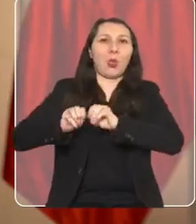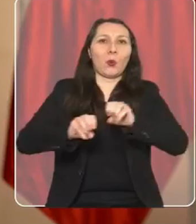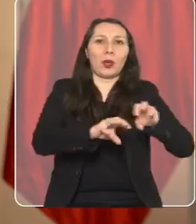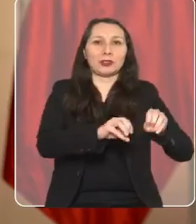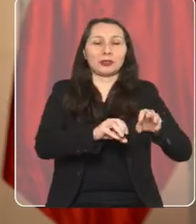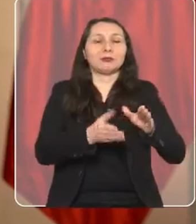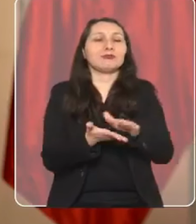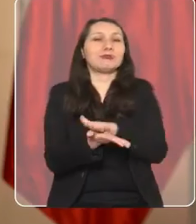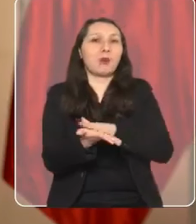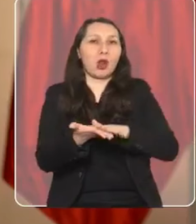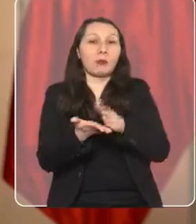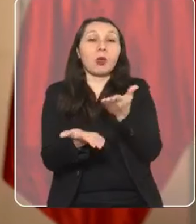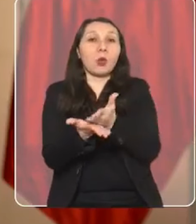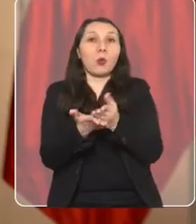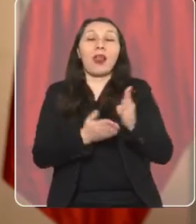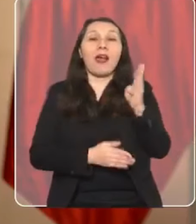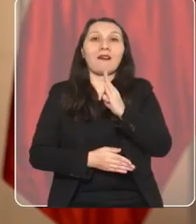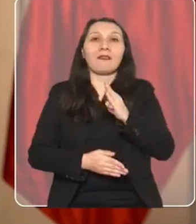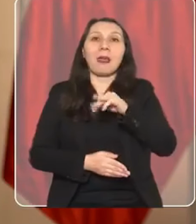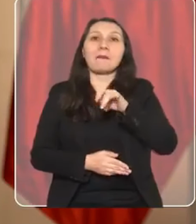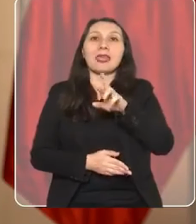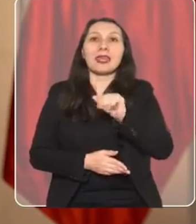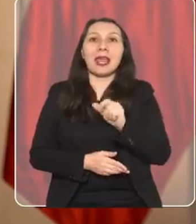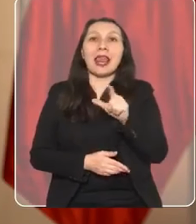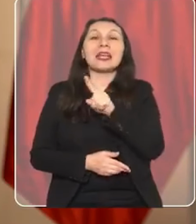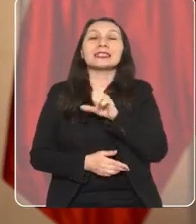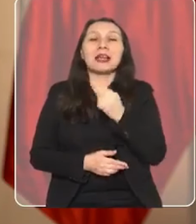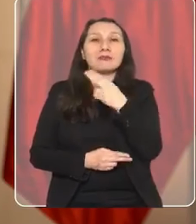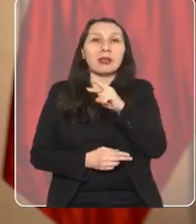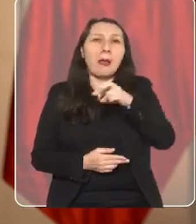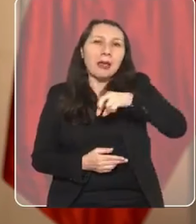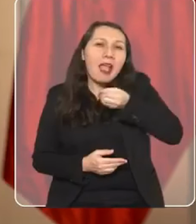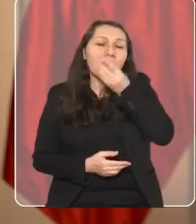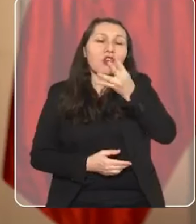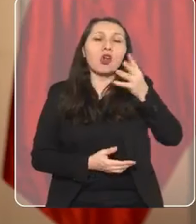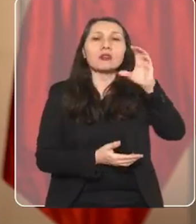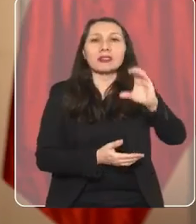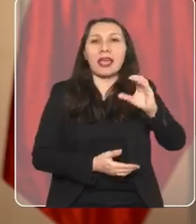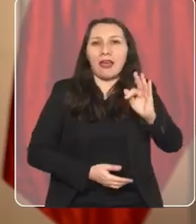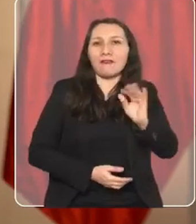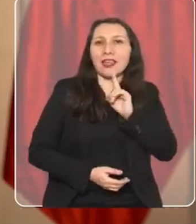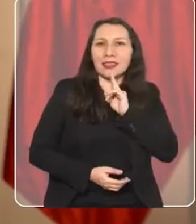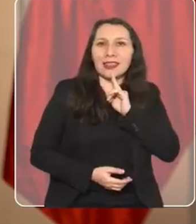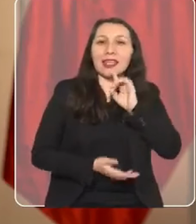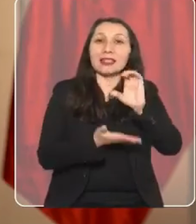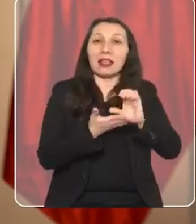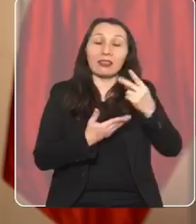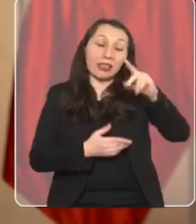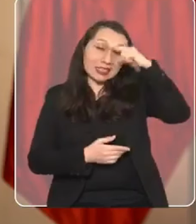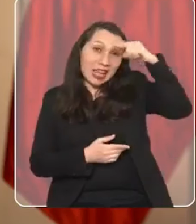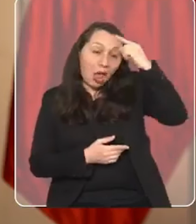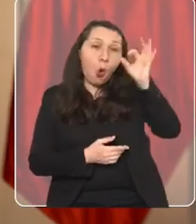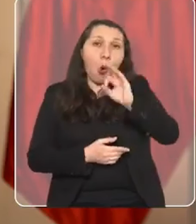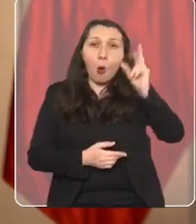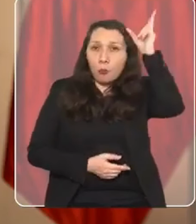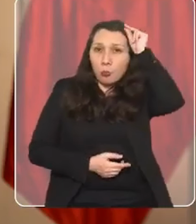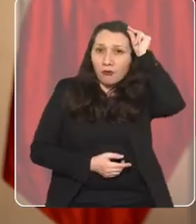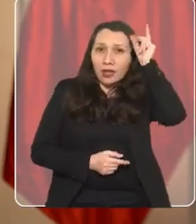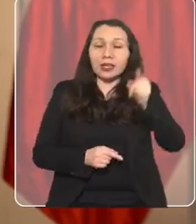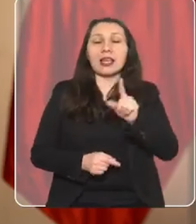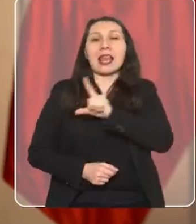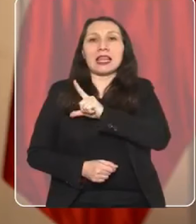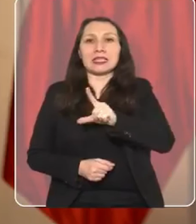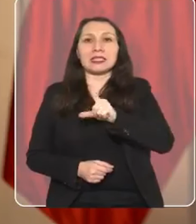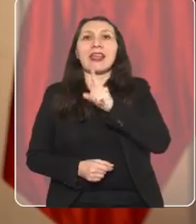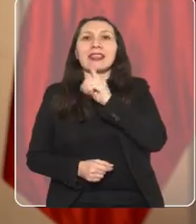ejemplo en la escuela básica Emilia lácar de peñaflor en el centro de formación técnica Estatal de s Antonio de Porvenir en el